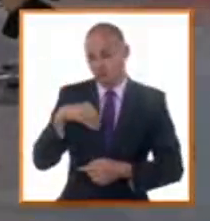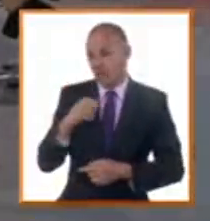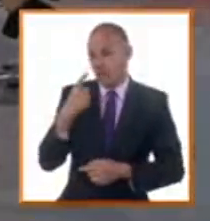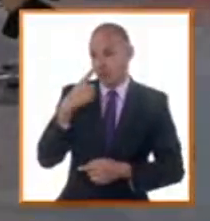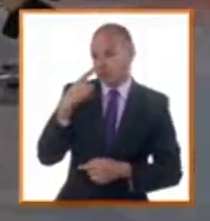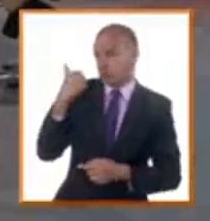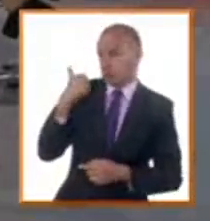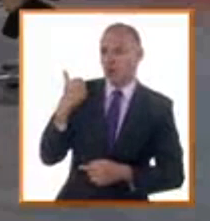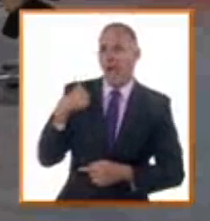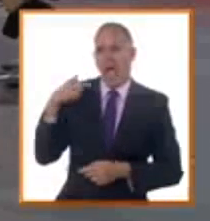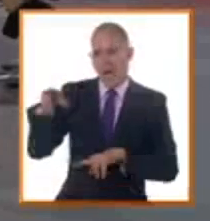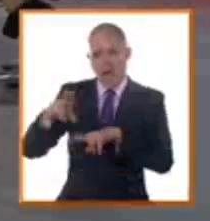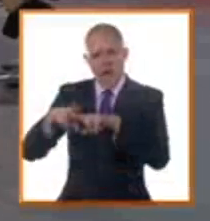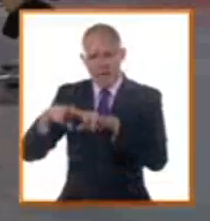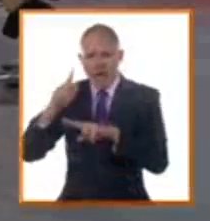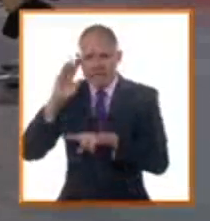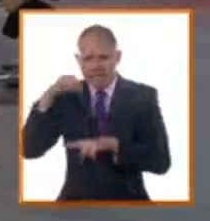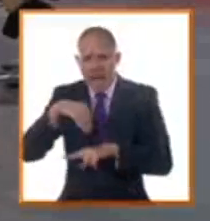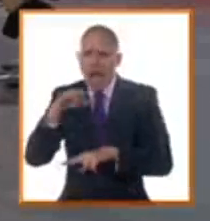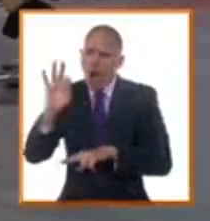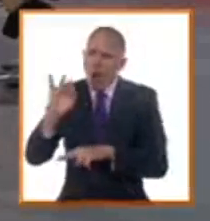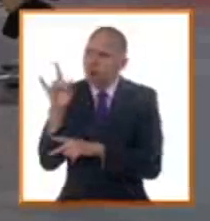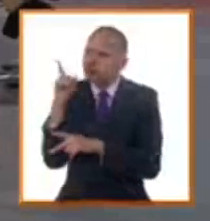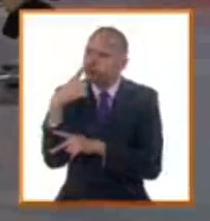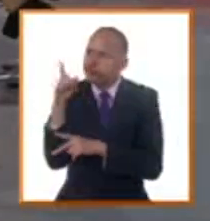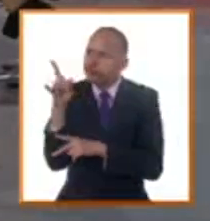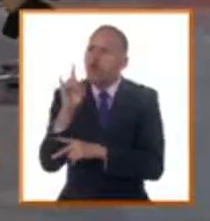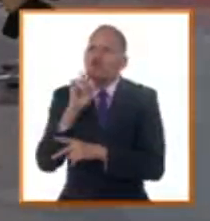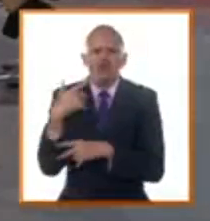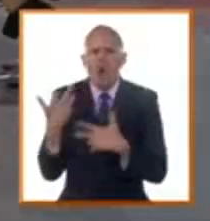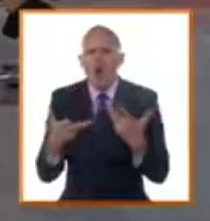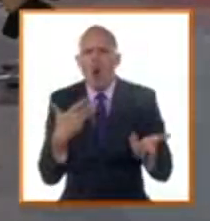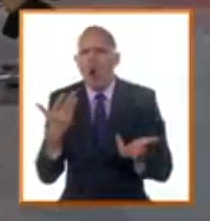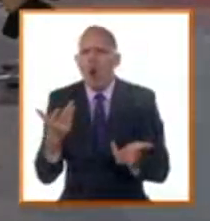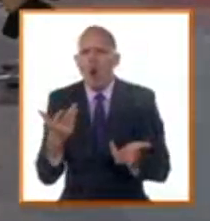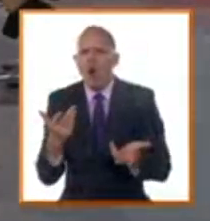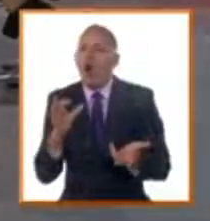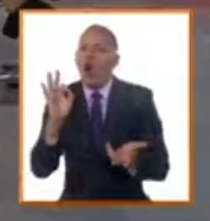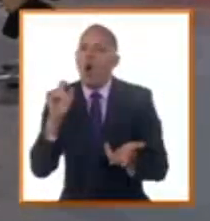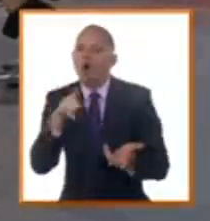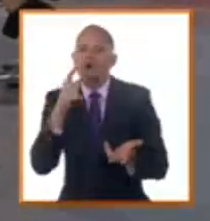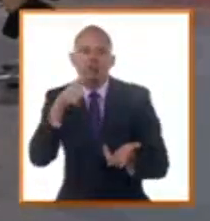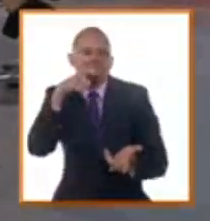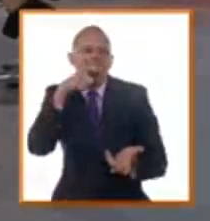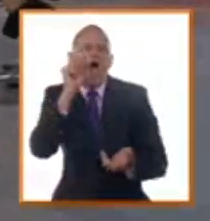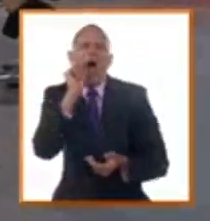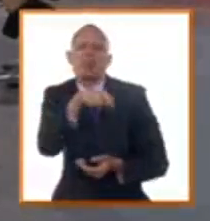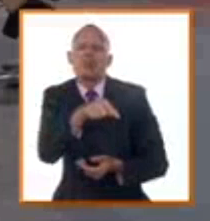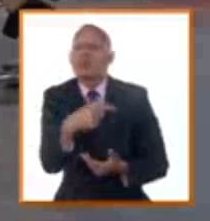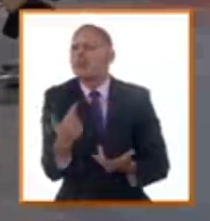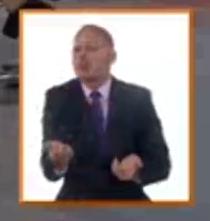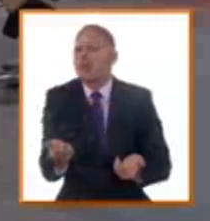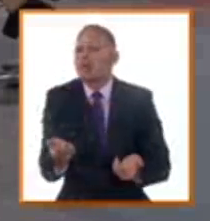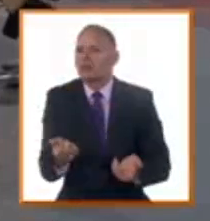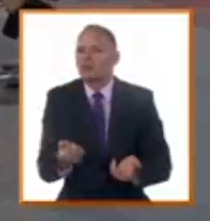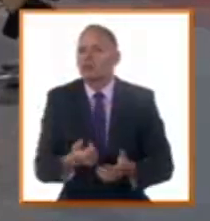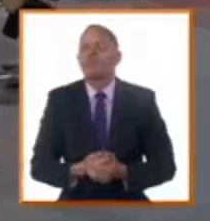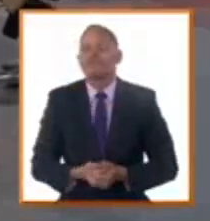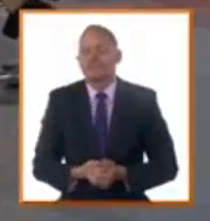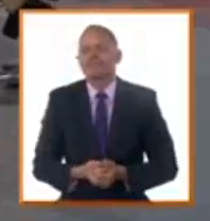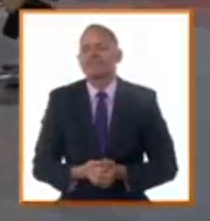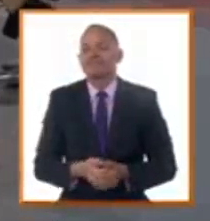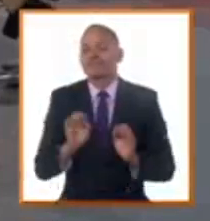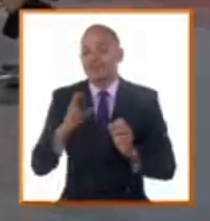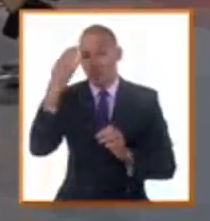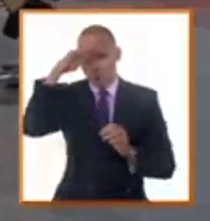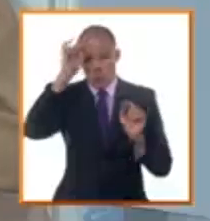desde aquí o solo por el satélite. Ustedes tienen una medición allí, ¿no? Exacto. Nuestras 68 estaciones